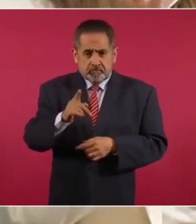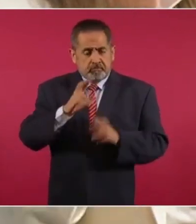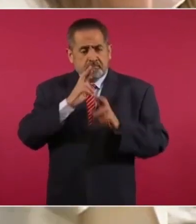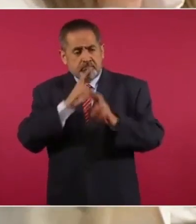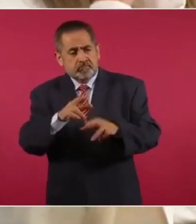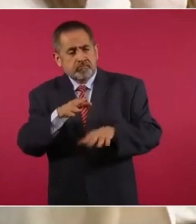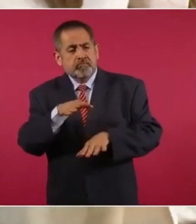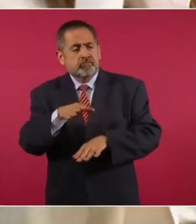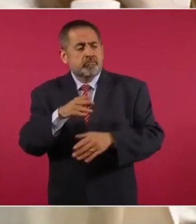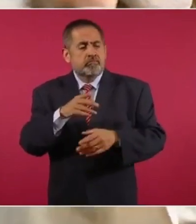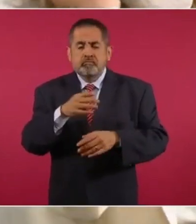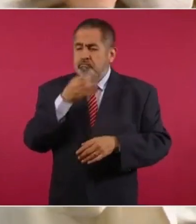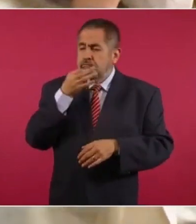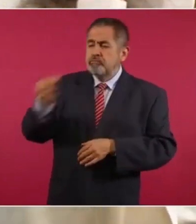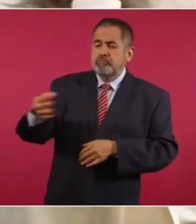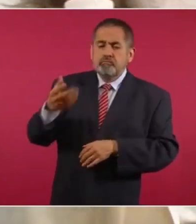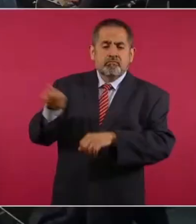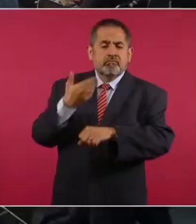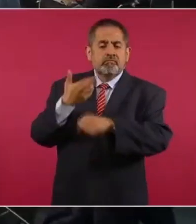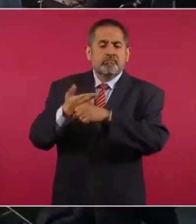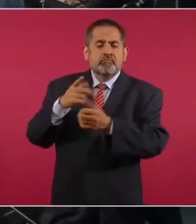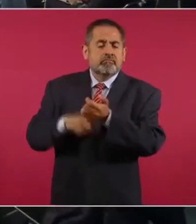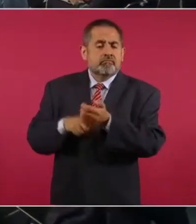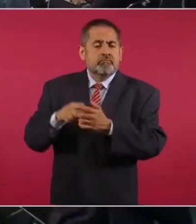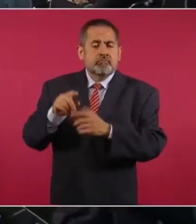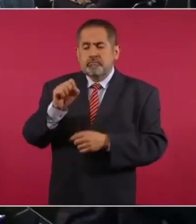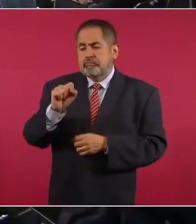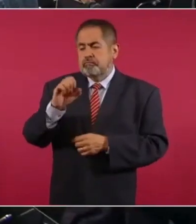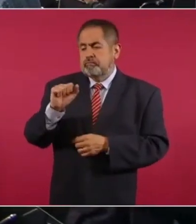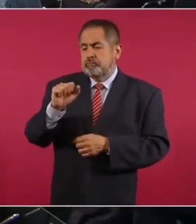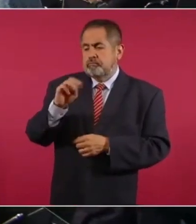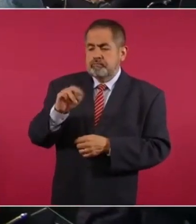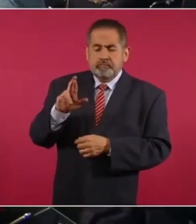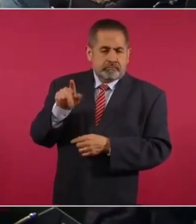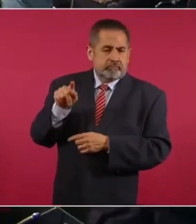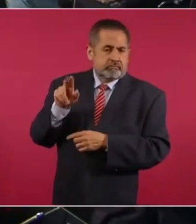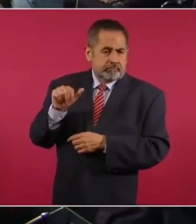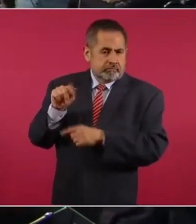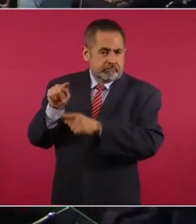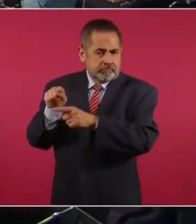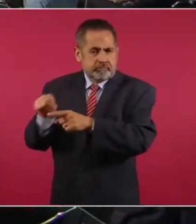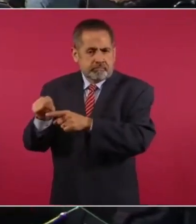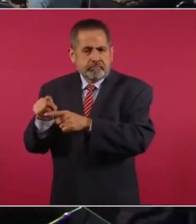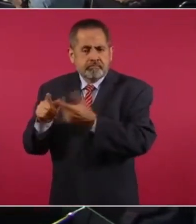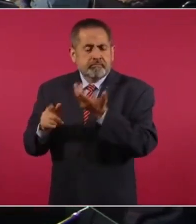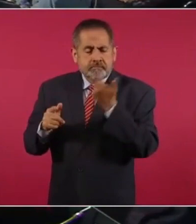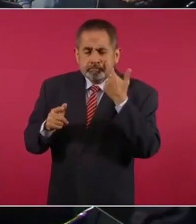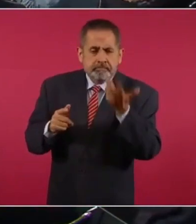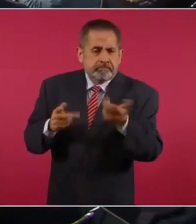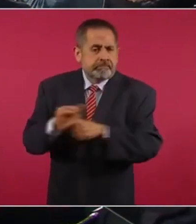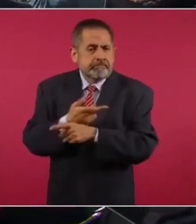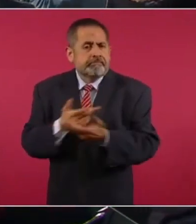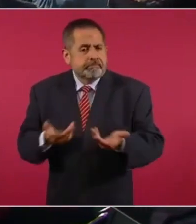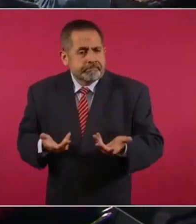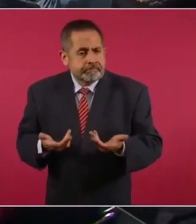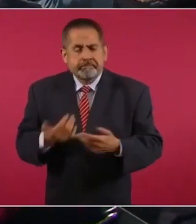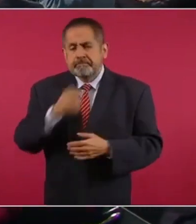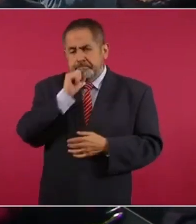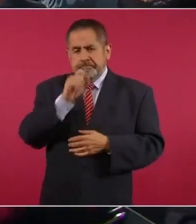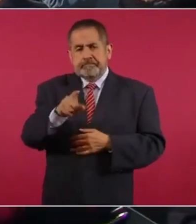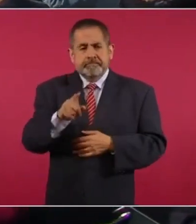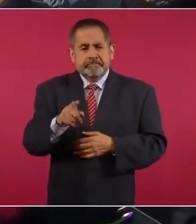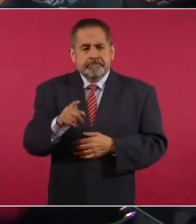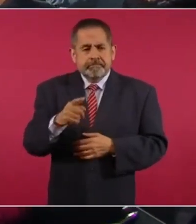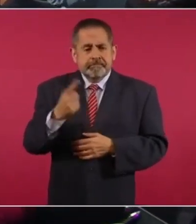esta situación, a informarle a la secretaria de Medio Ambiente y también si es posible informar